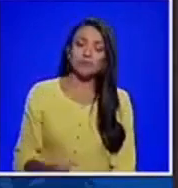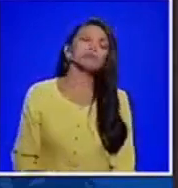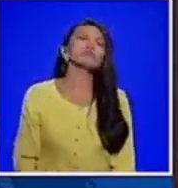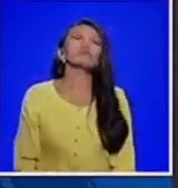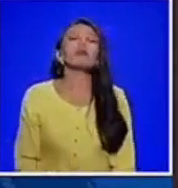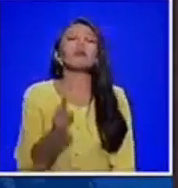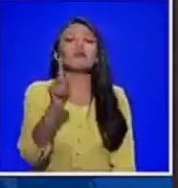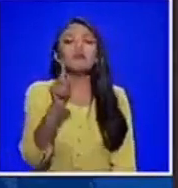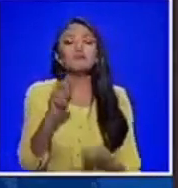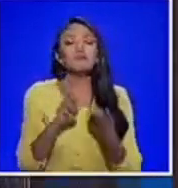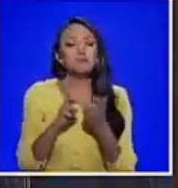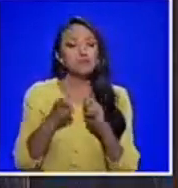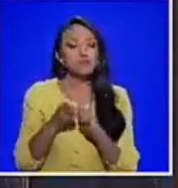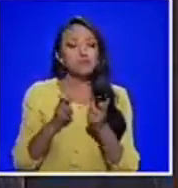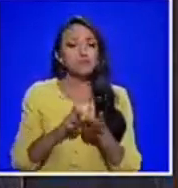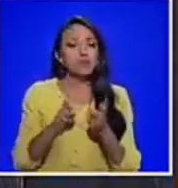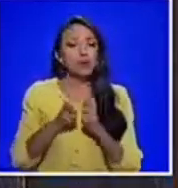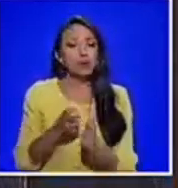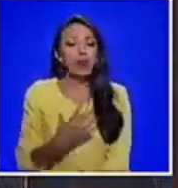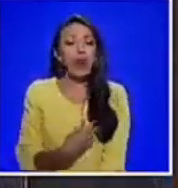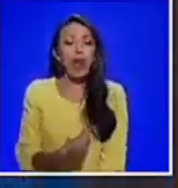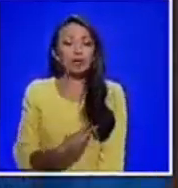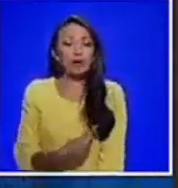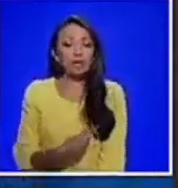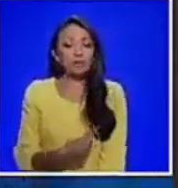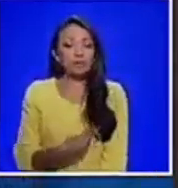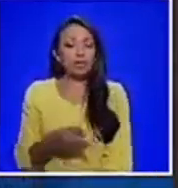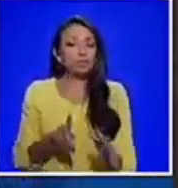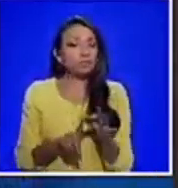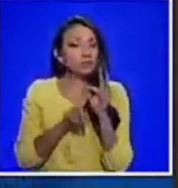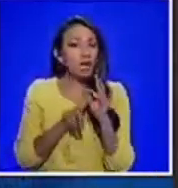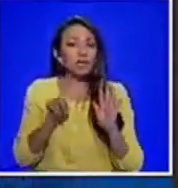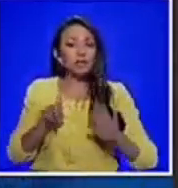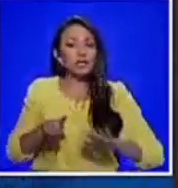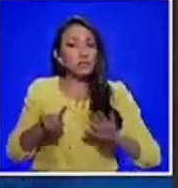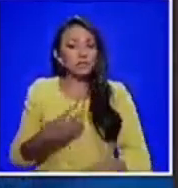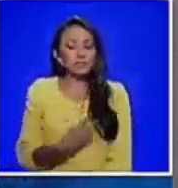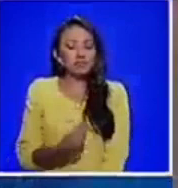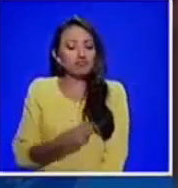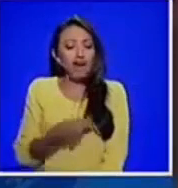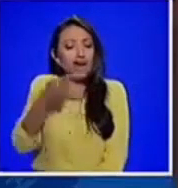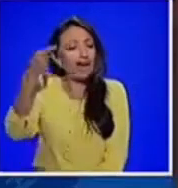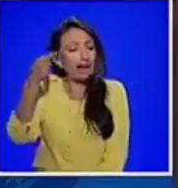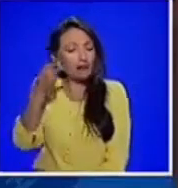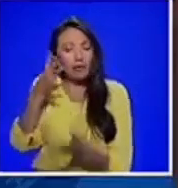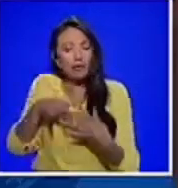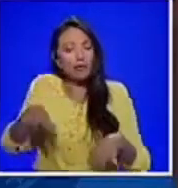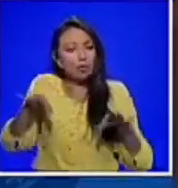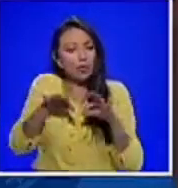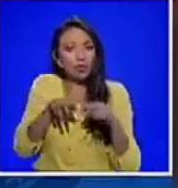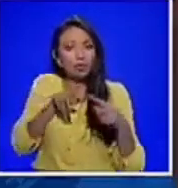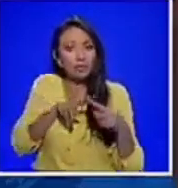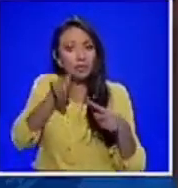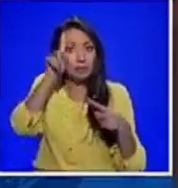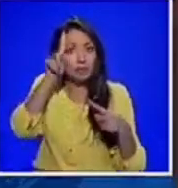tema de la lactancia materna exclusiva los primeros 6 meses, que es clave, la atención